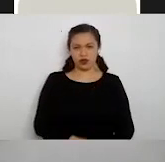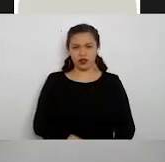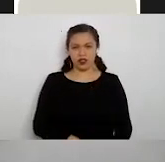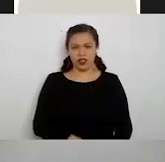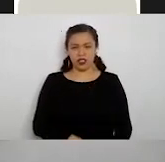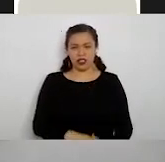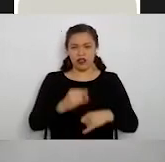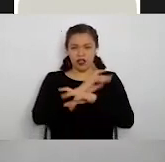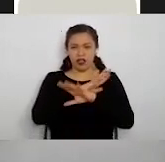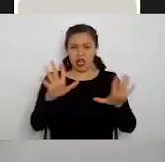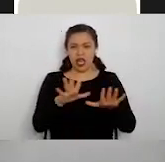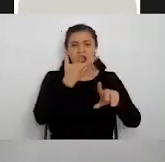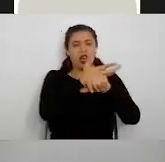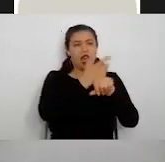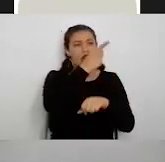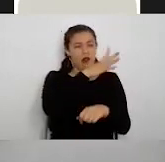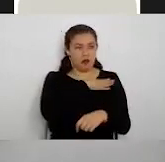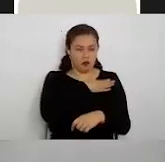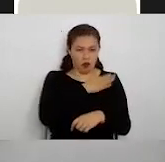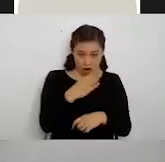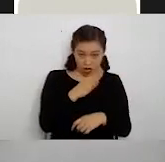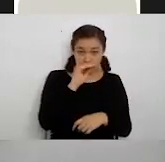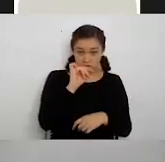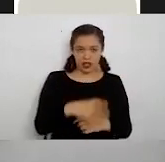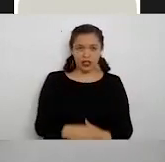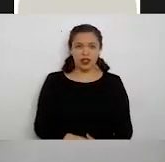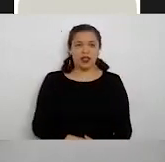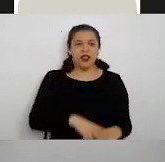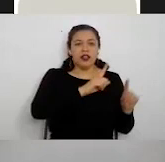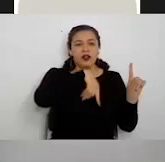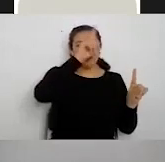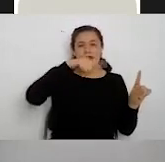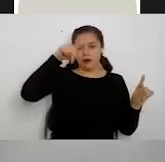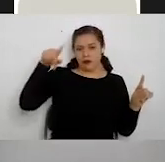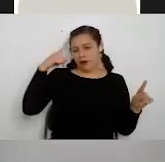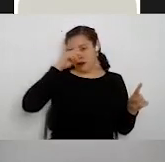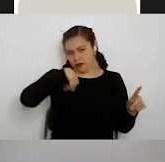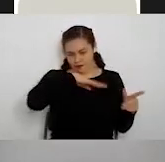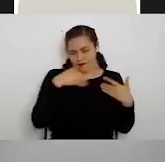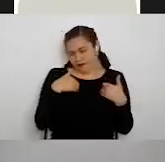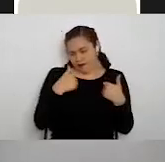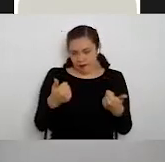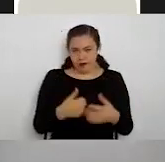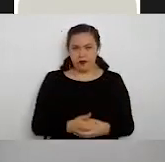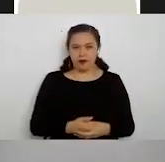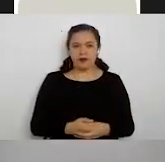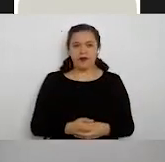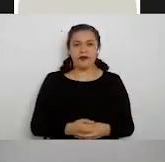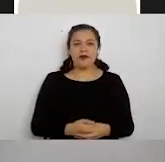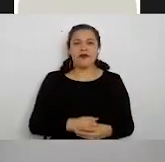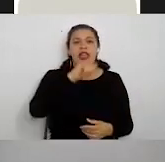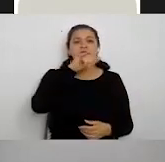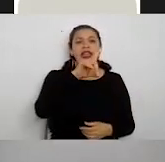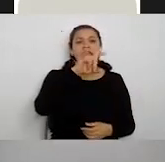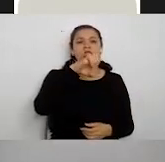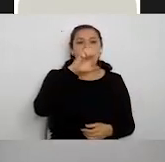economía estadounidense son buenos. Esta gráfica, para que la entendamos, porque le llaman un índice de sorpresa